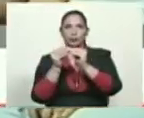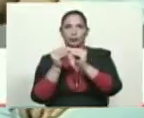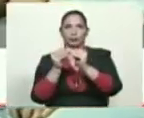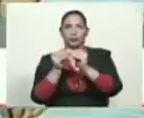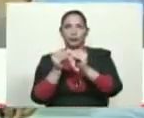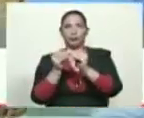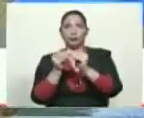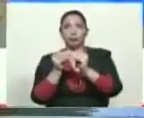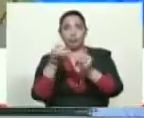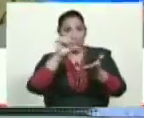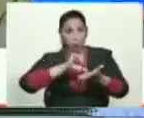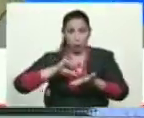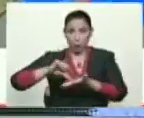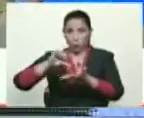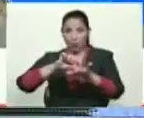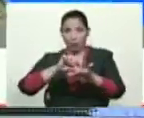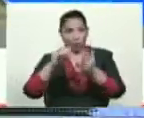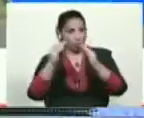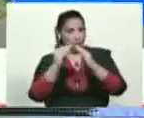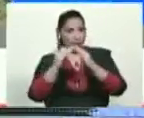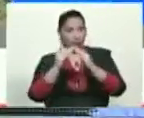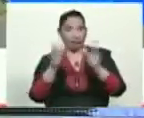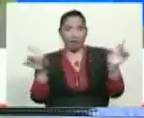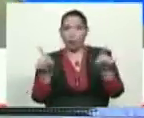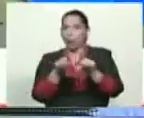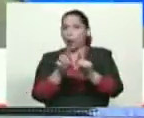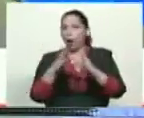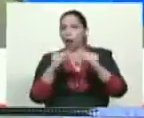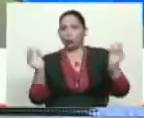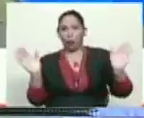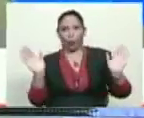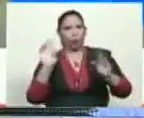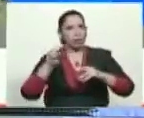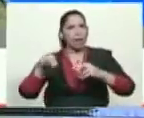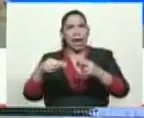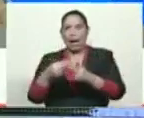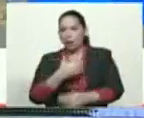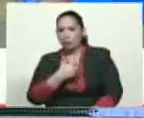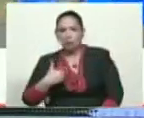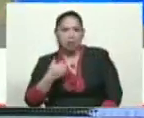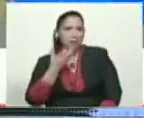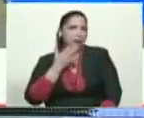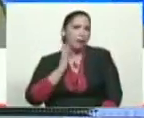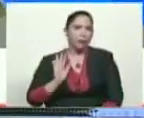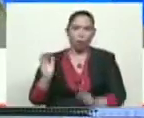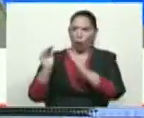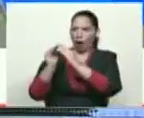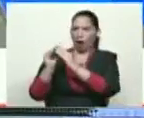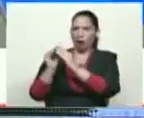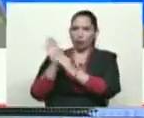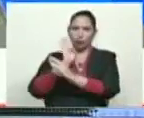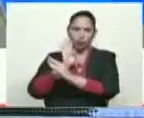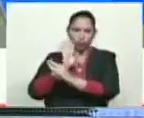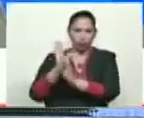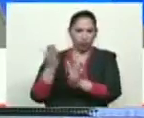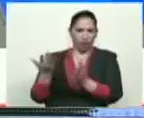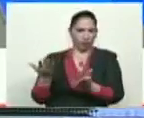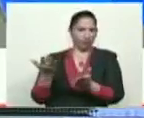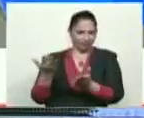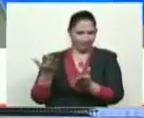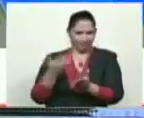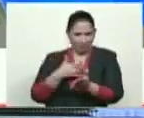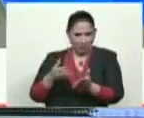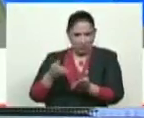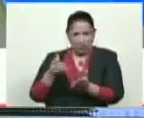la ciudad es la casa de todos nadie quiere tener su casa sucia mal